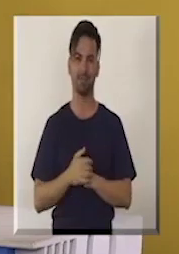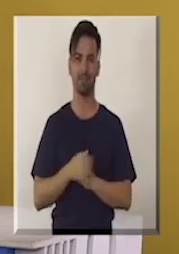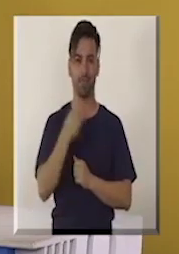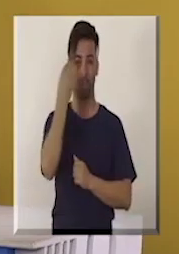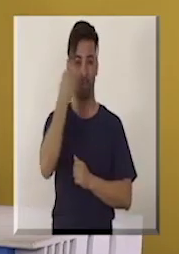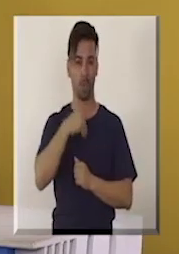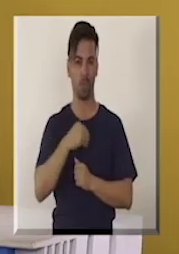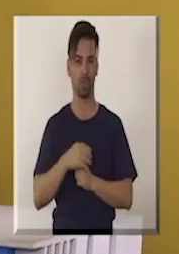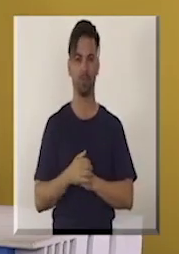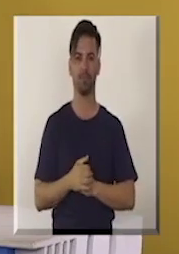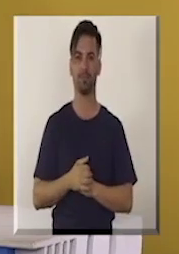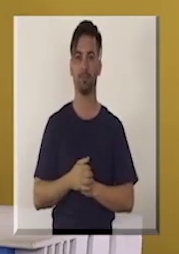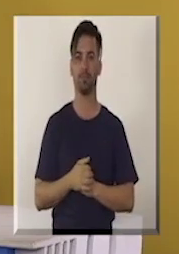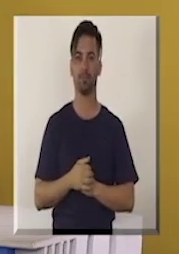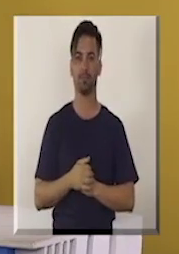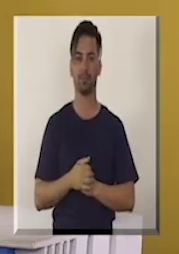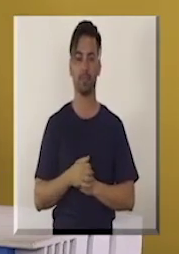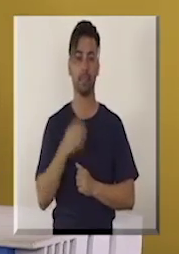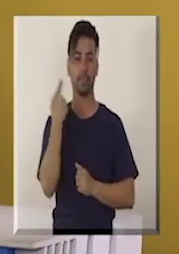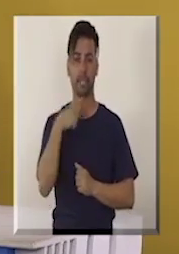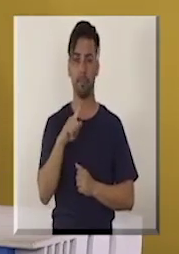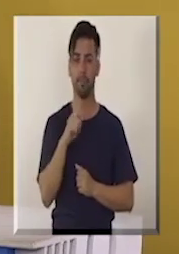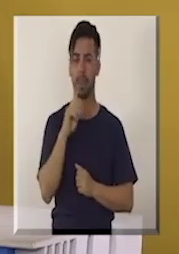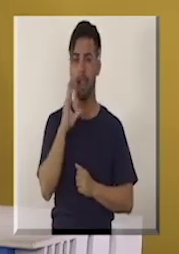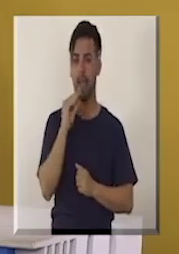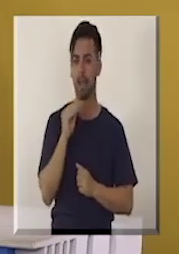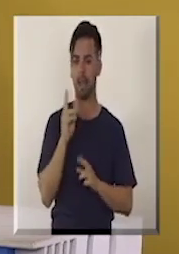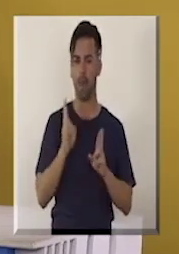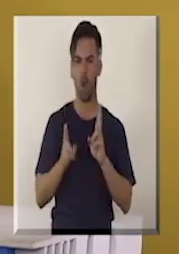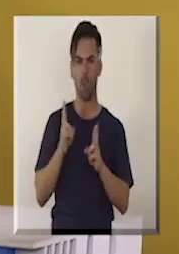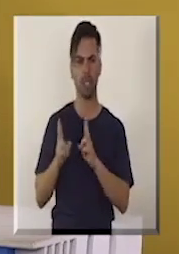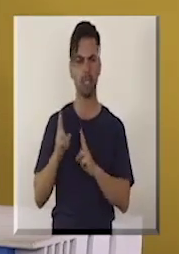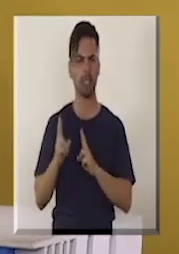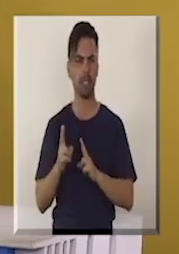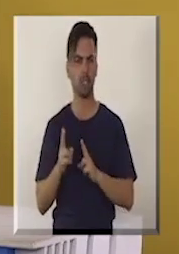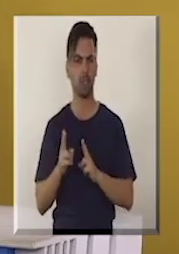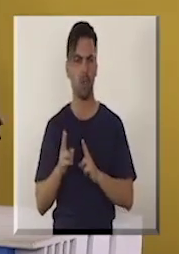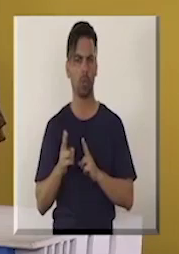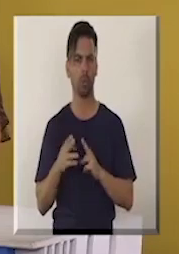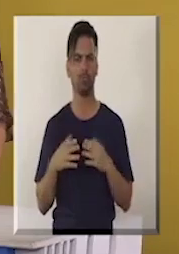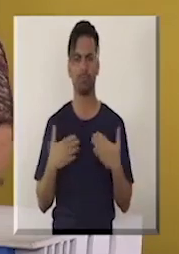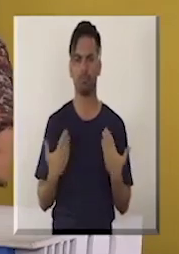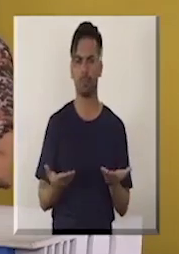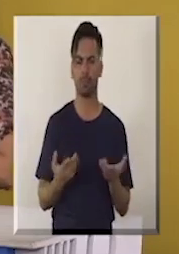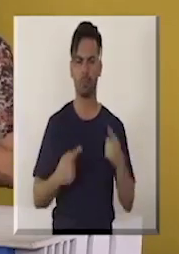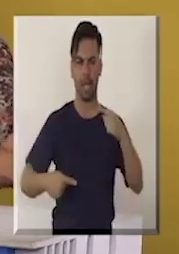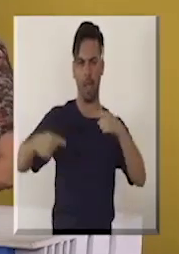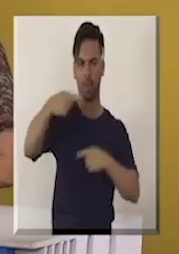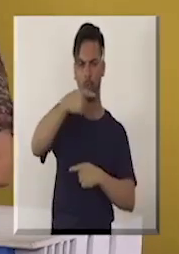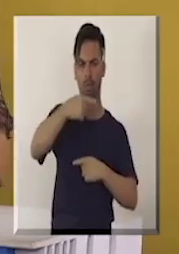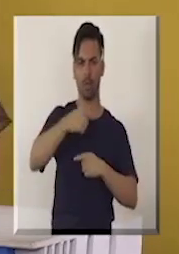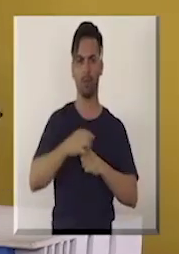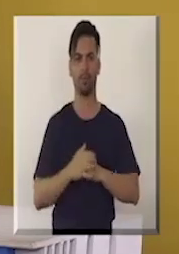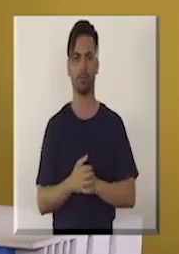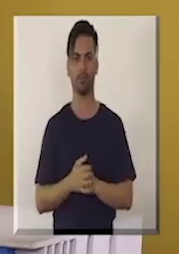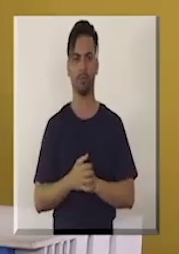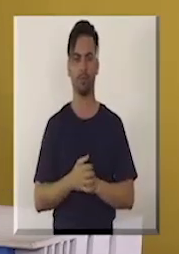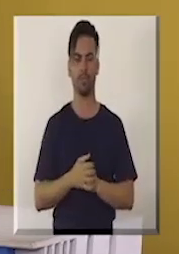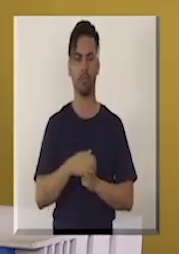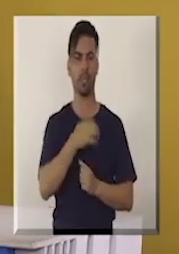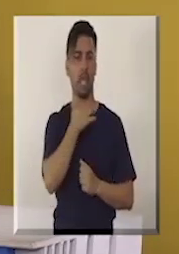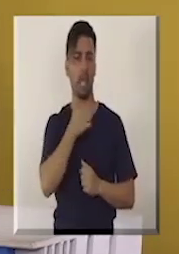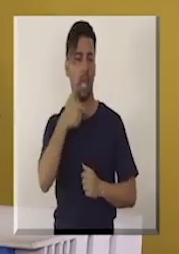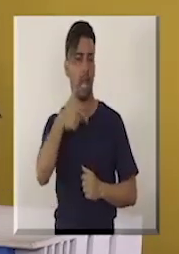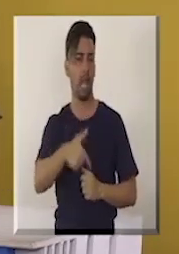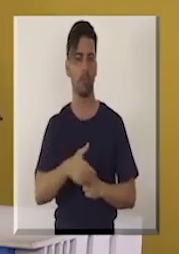Pero estábamos hablando dentro de las orientaciones que también vamos a tratar el proceso inverso. O sea, usted tiene